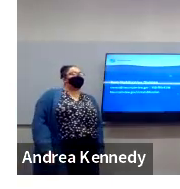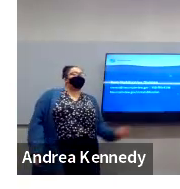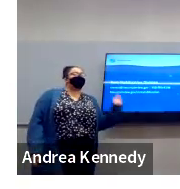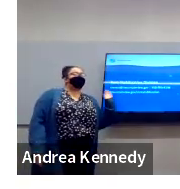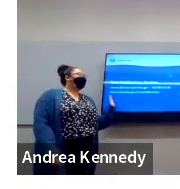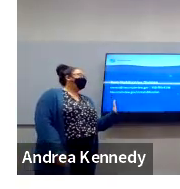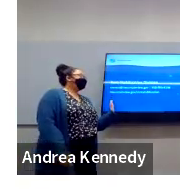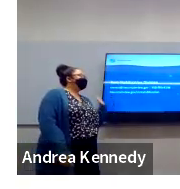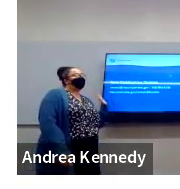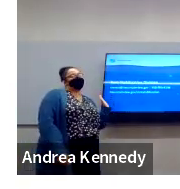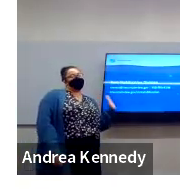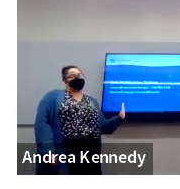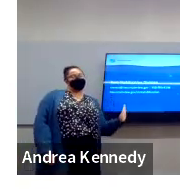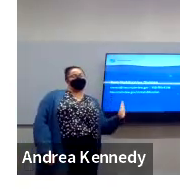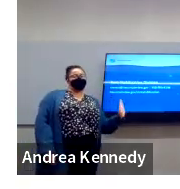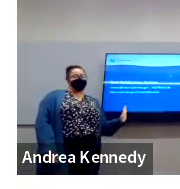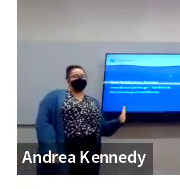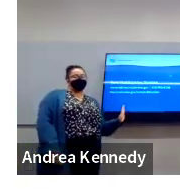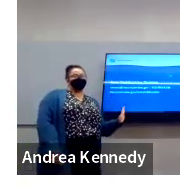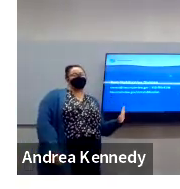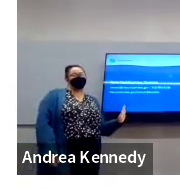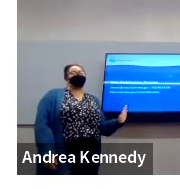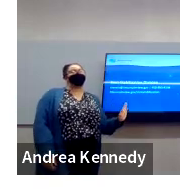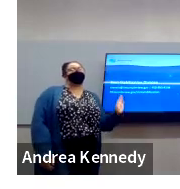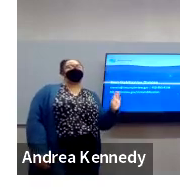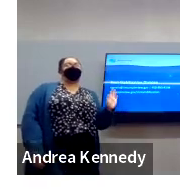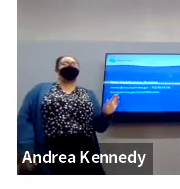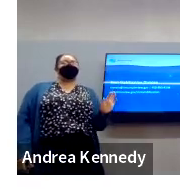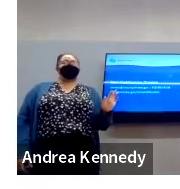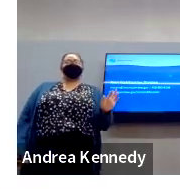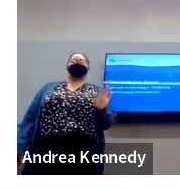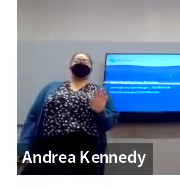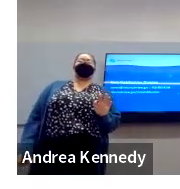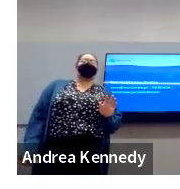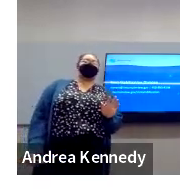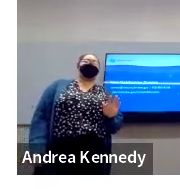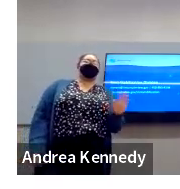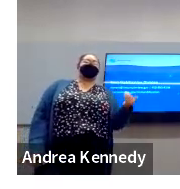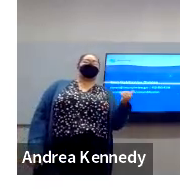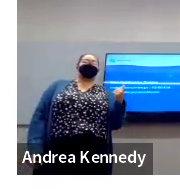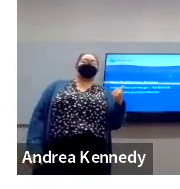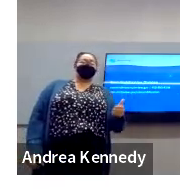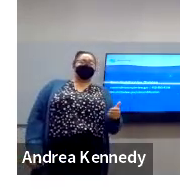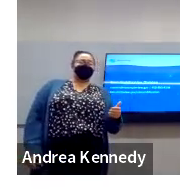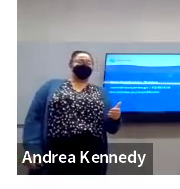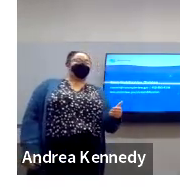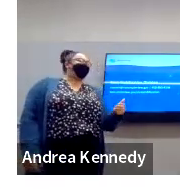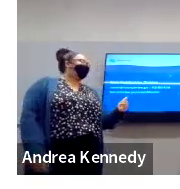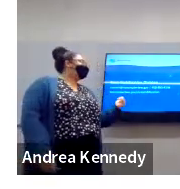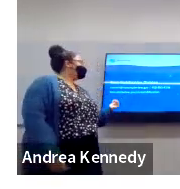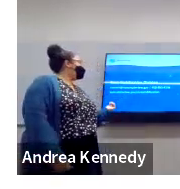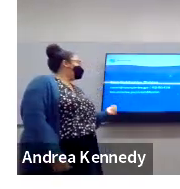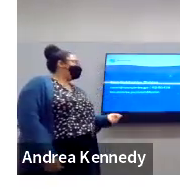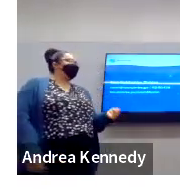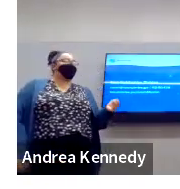All right, this is just a slide that's showing our contact information, so you can always feel free to reach out to us by email